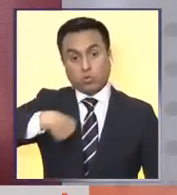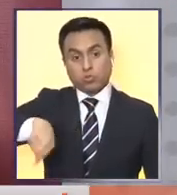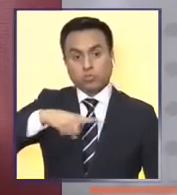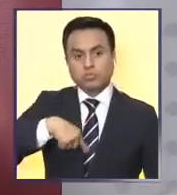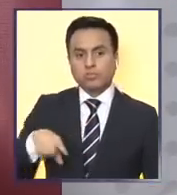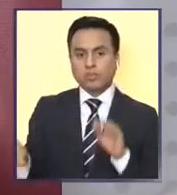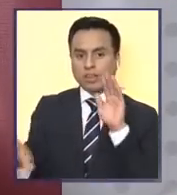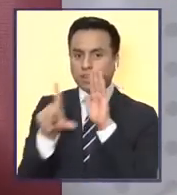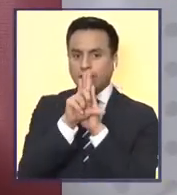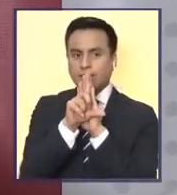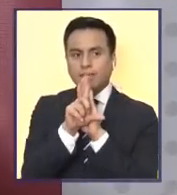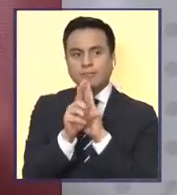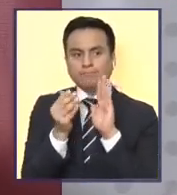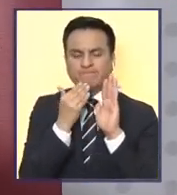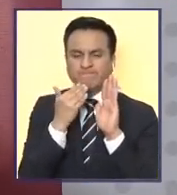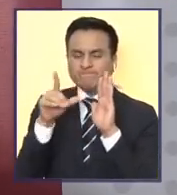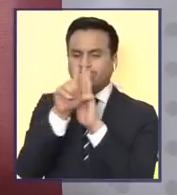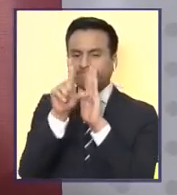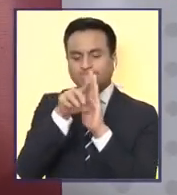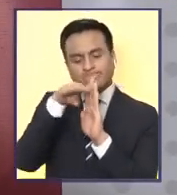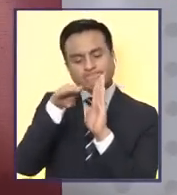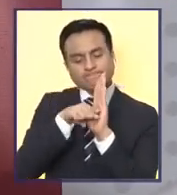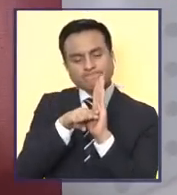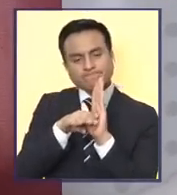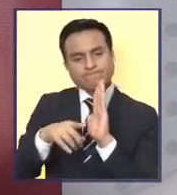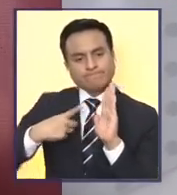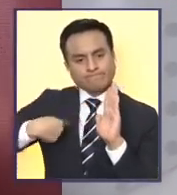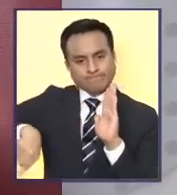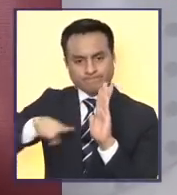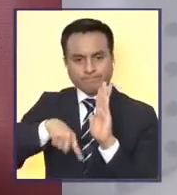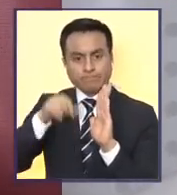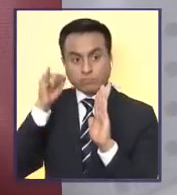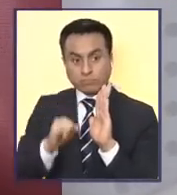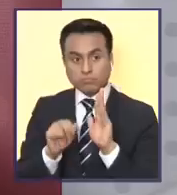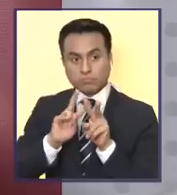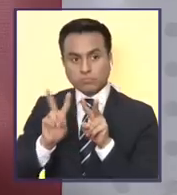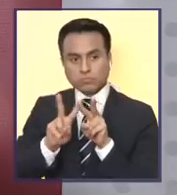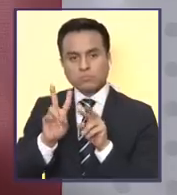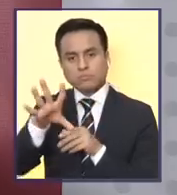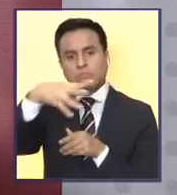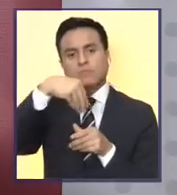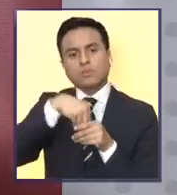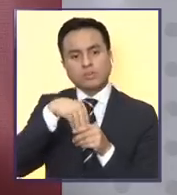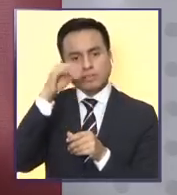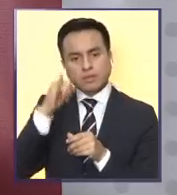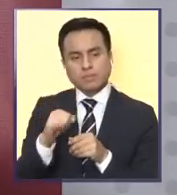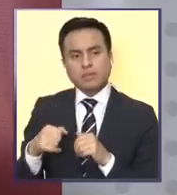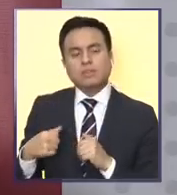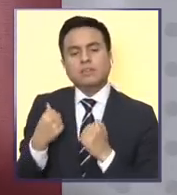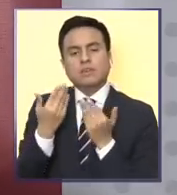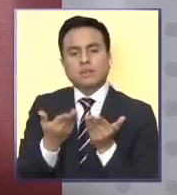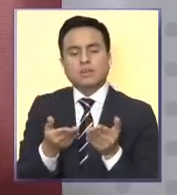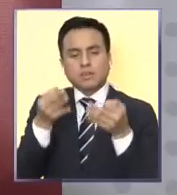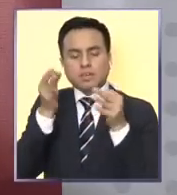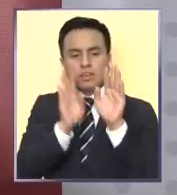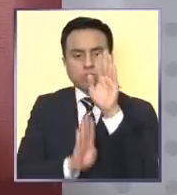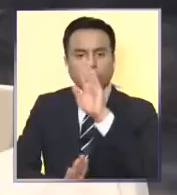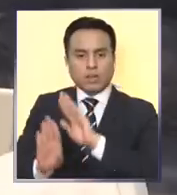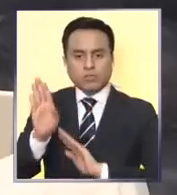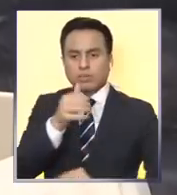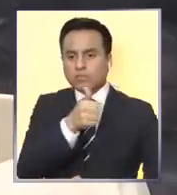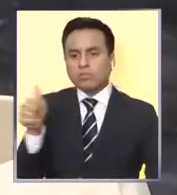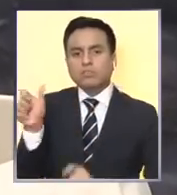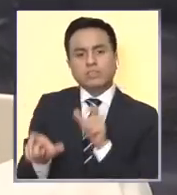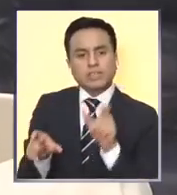ley y también por los principios que nos rigen siempre los vamos a acoger y les vamos a dar el resguardo que le damos a todos los